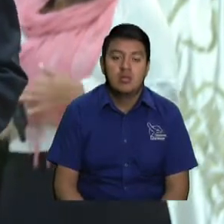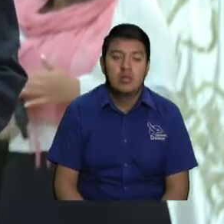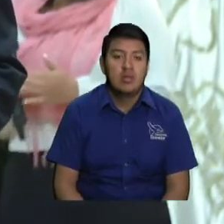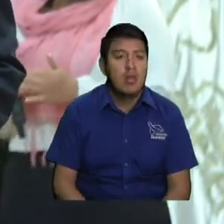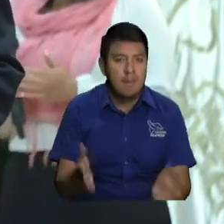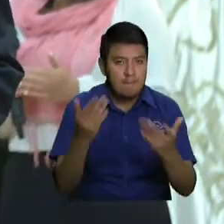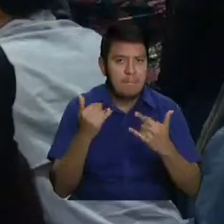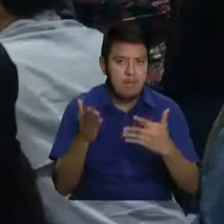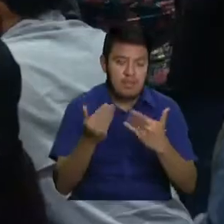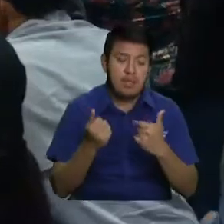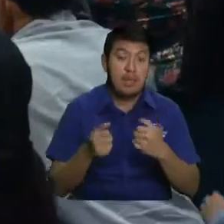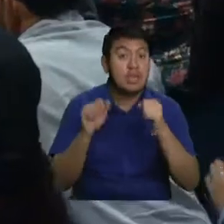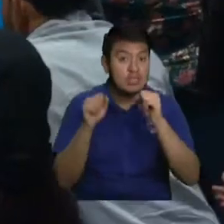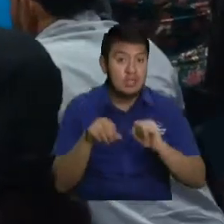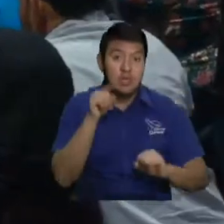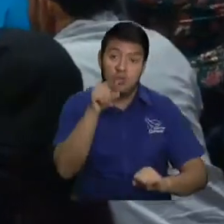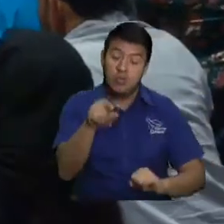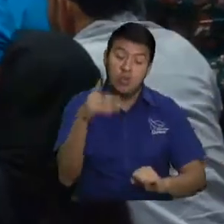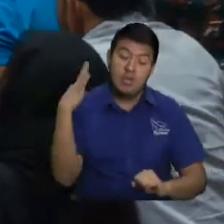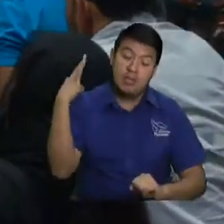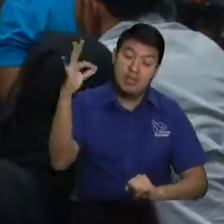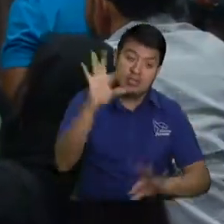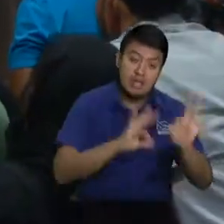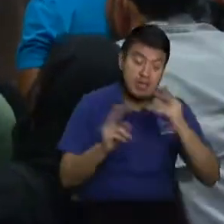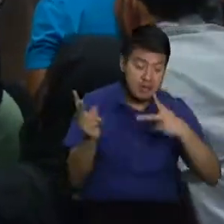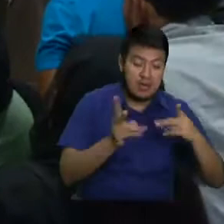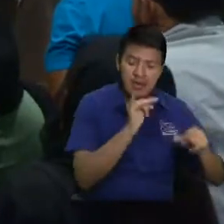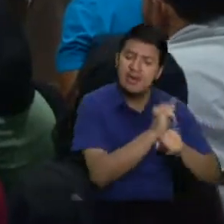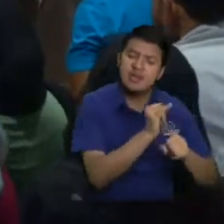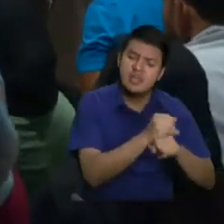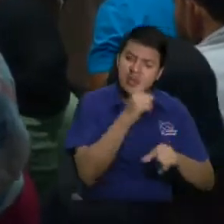Entonces ven y ora por ella.